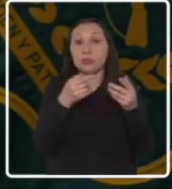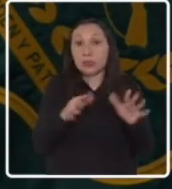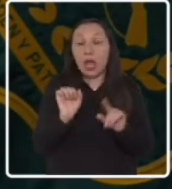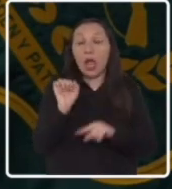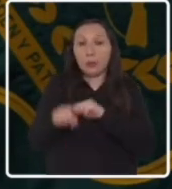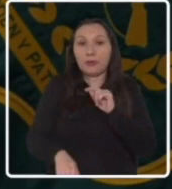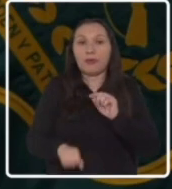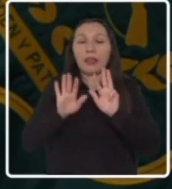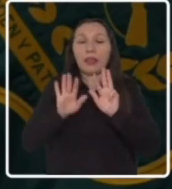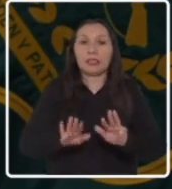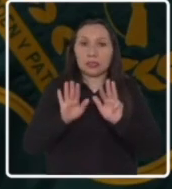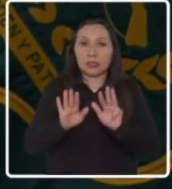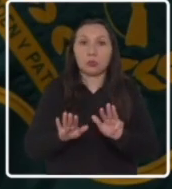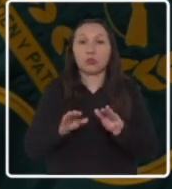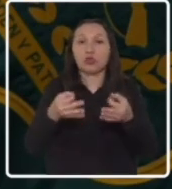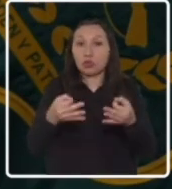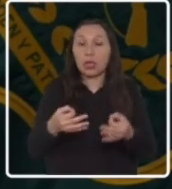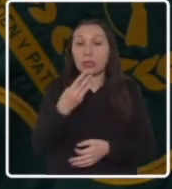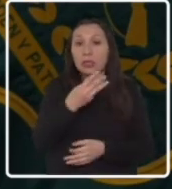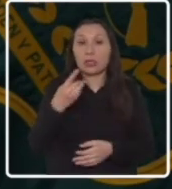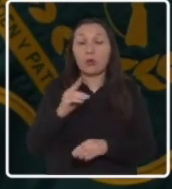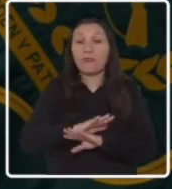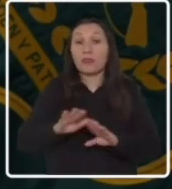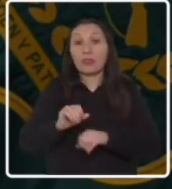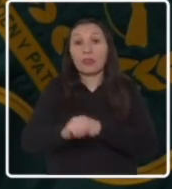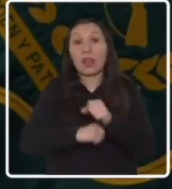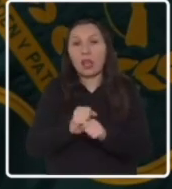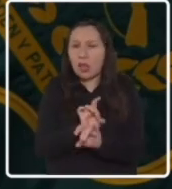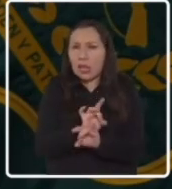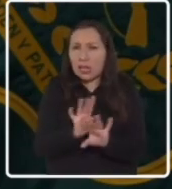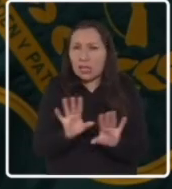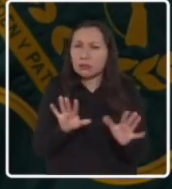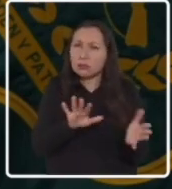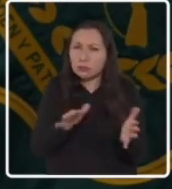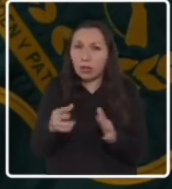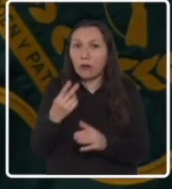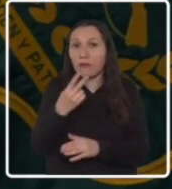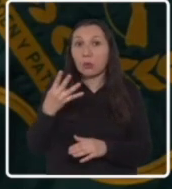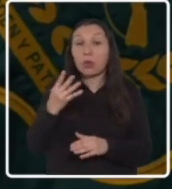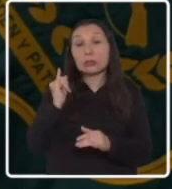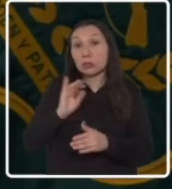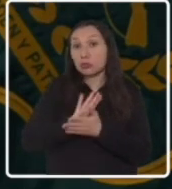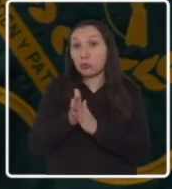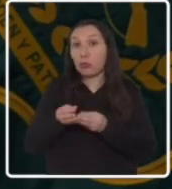aprobado 19 de los 31 y vamos a terminar el año con cerca de 24, si no me equivoco, si todo sale bien.